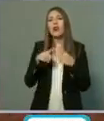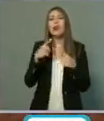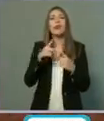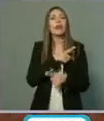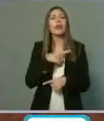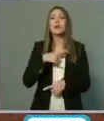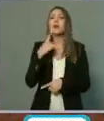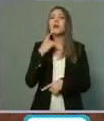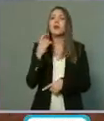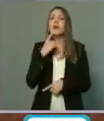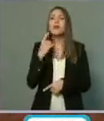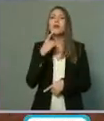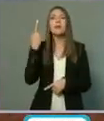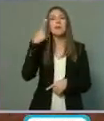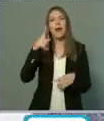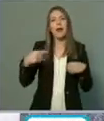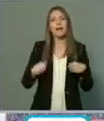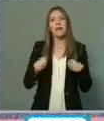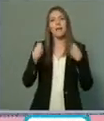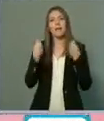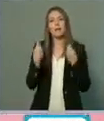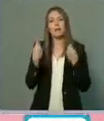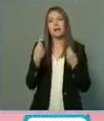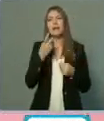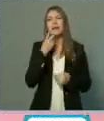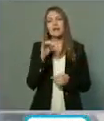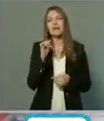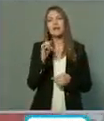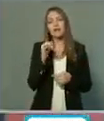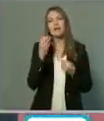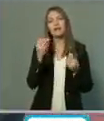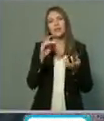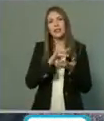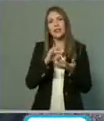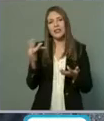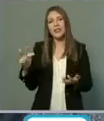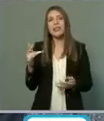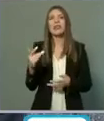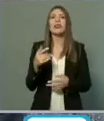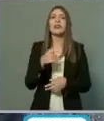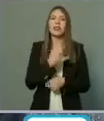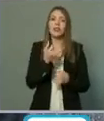qué Eso. bonita. Me quedo con esto, que es una Sí. gran enseñanza de vida. Muchas gracias, Negro